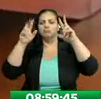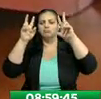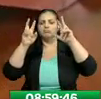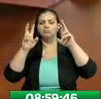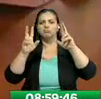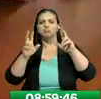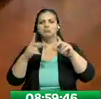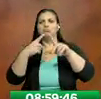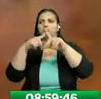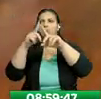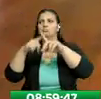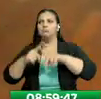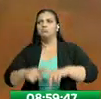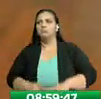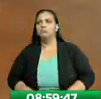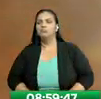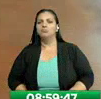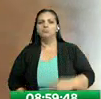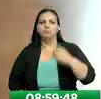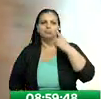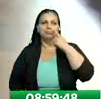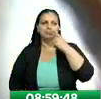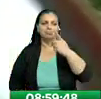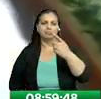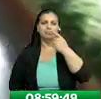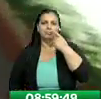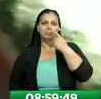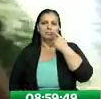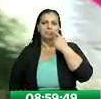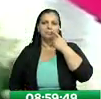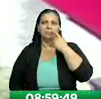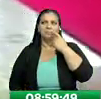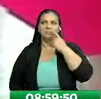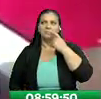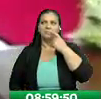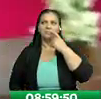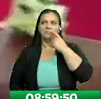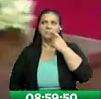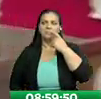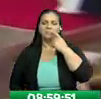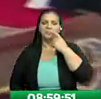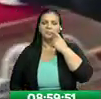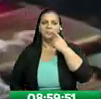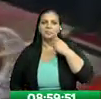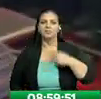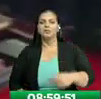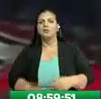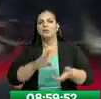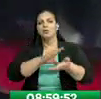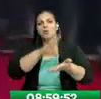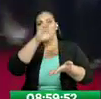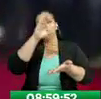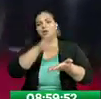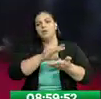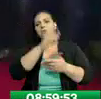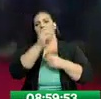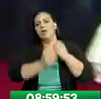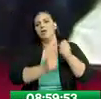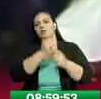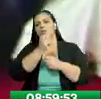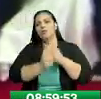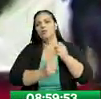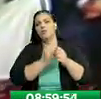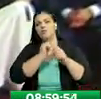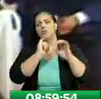instante conversando con ellos en algunos momentos emotivos, recordando lo que ha sido el paso por este establecimiento,